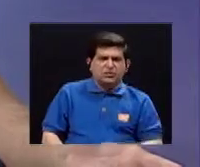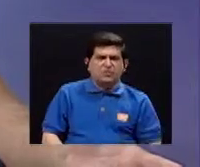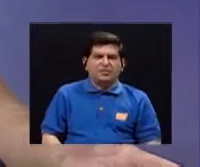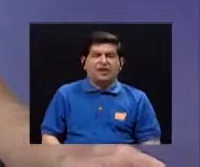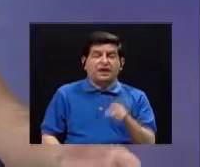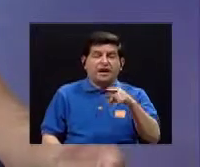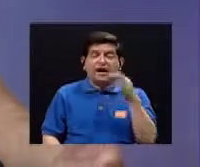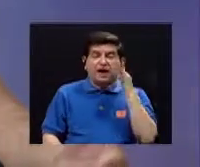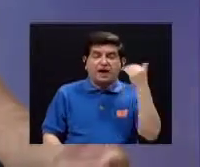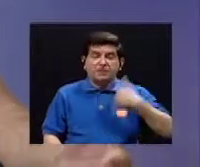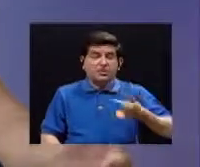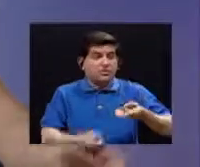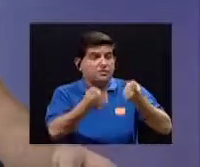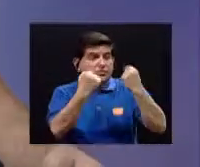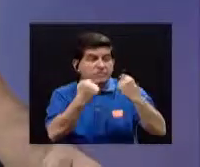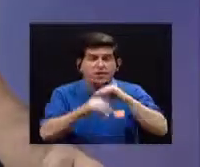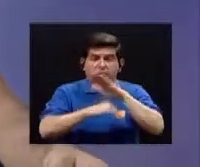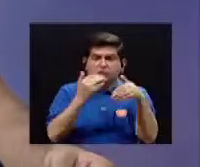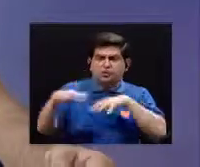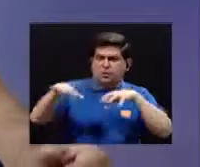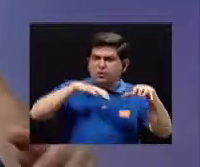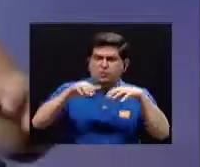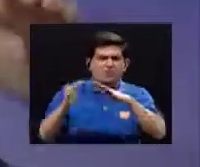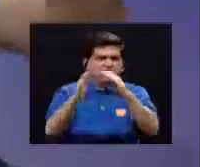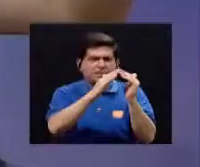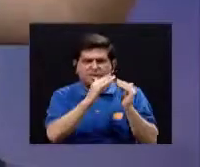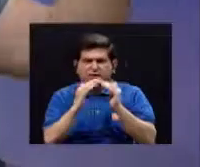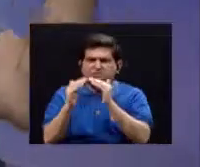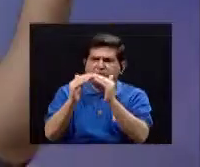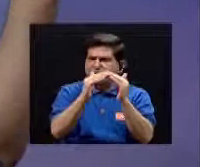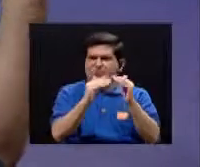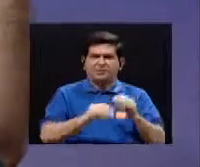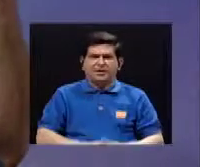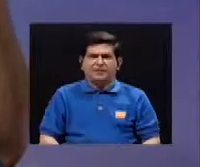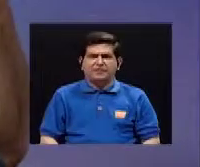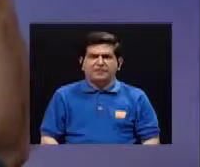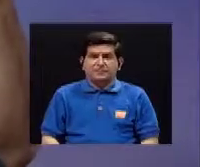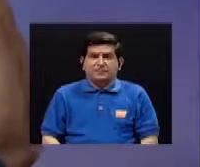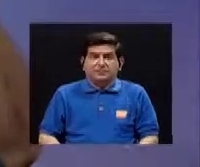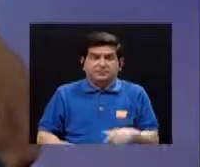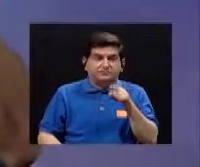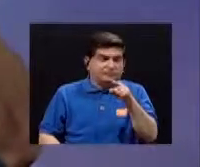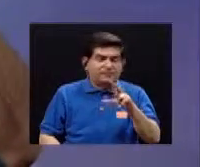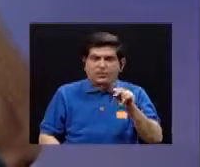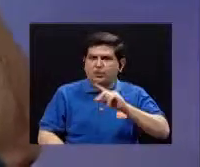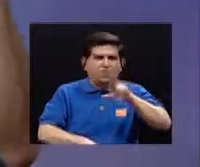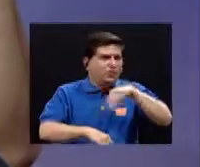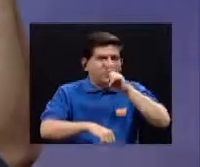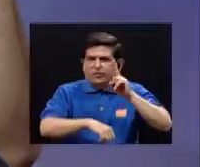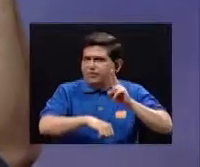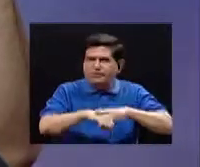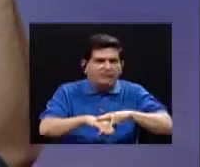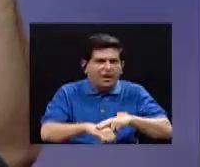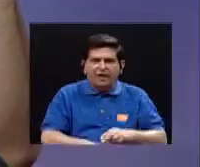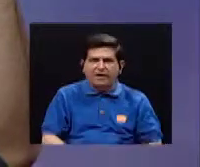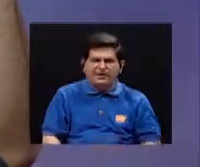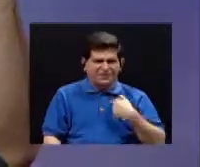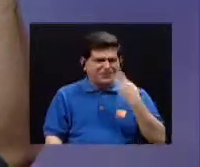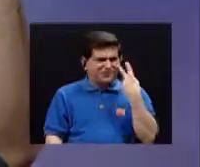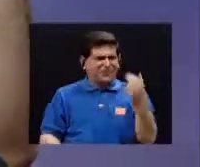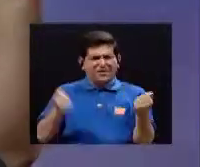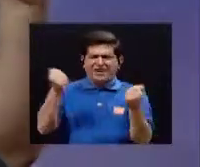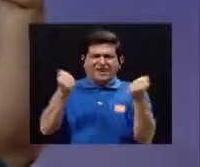repente no quiero saber a los tíos que llegan de todo movimiento en el barrio que era y que era no era lo normal